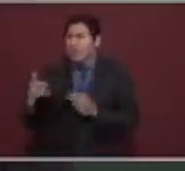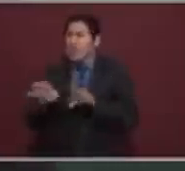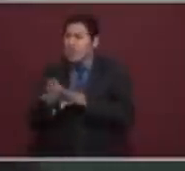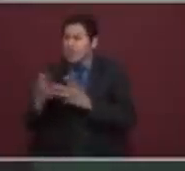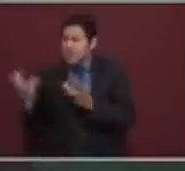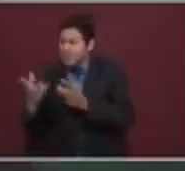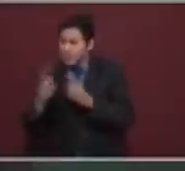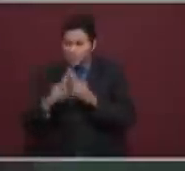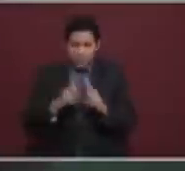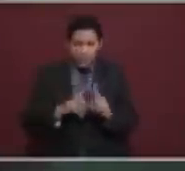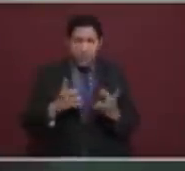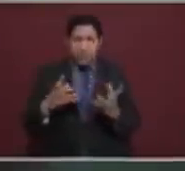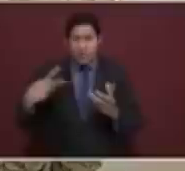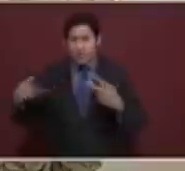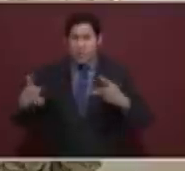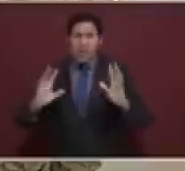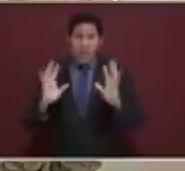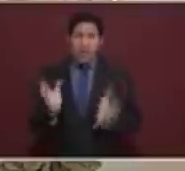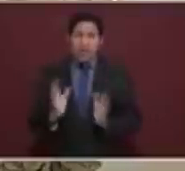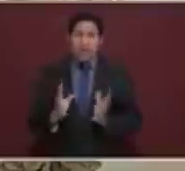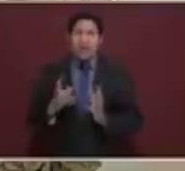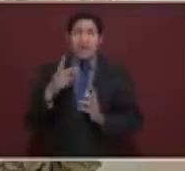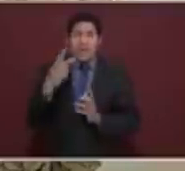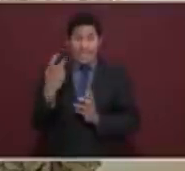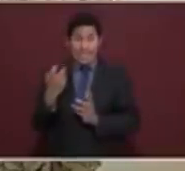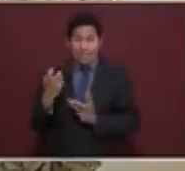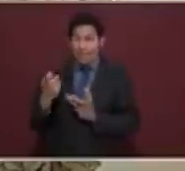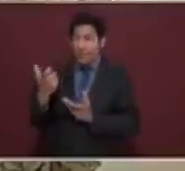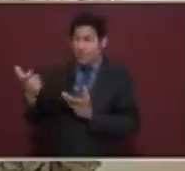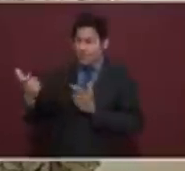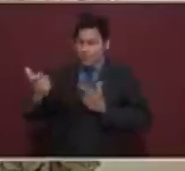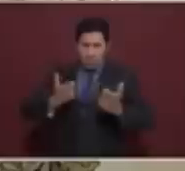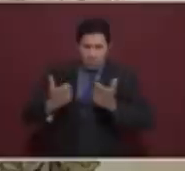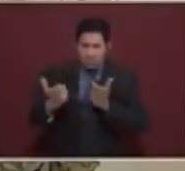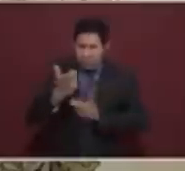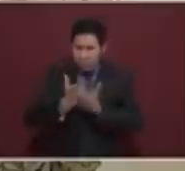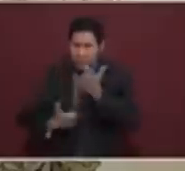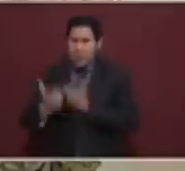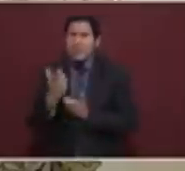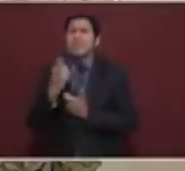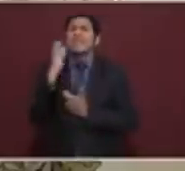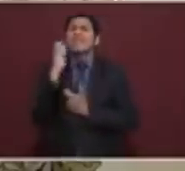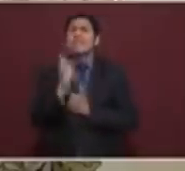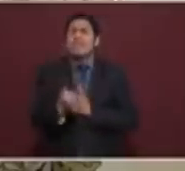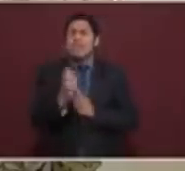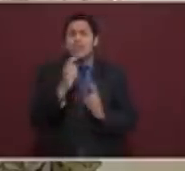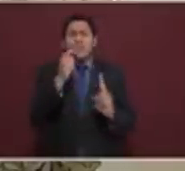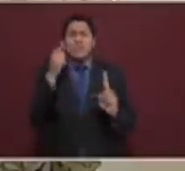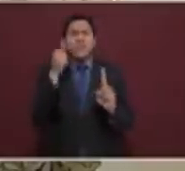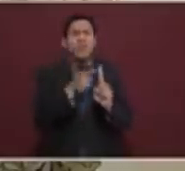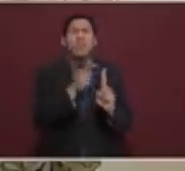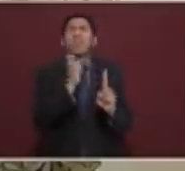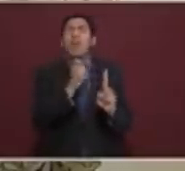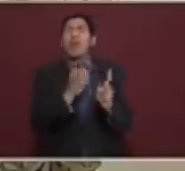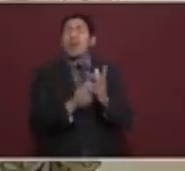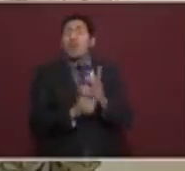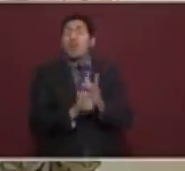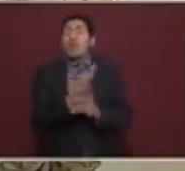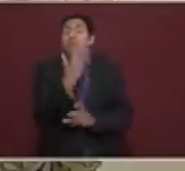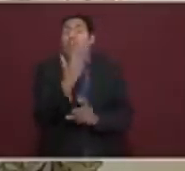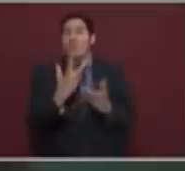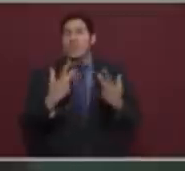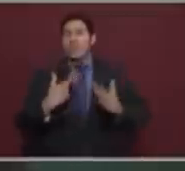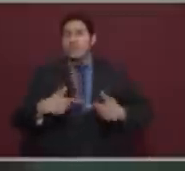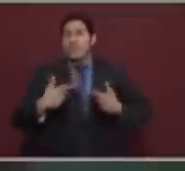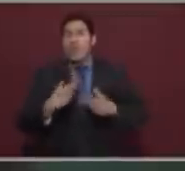consecuentemente el impacto presupuestal se refiere sólo a aquellos nuevos elementos y a la